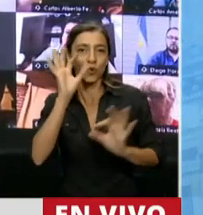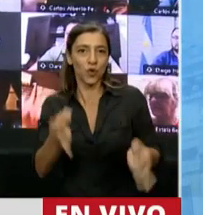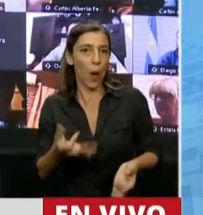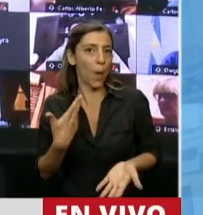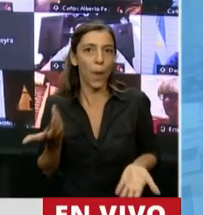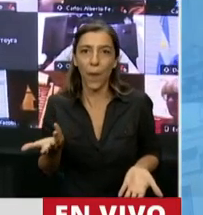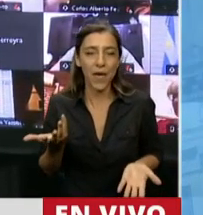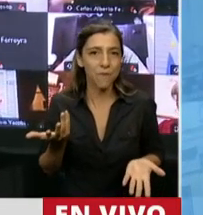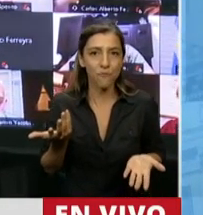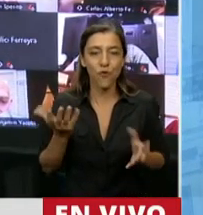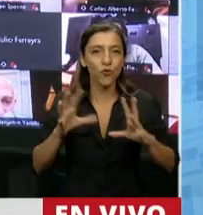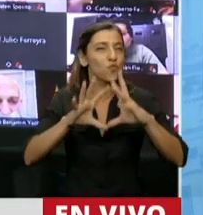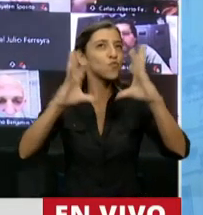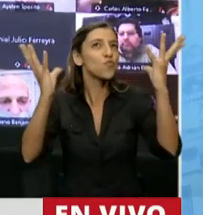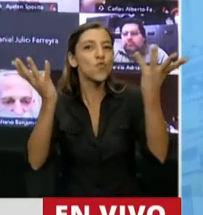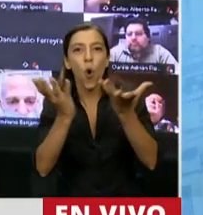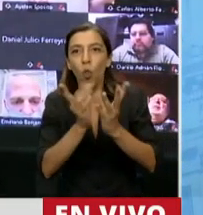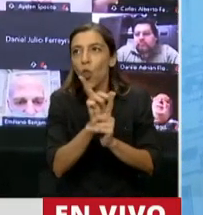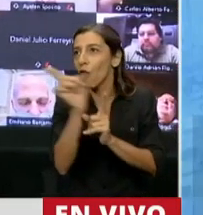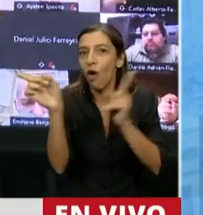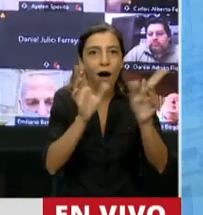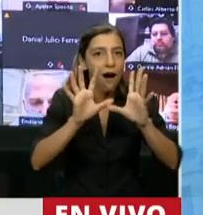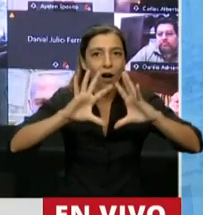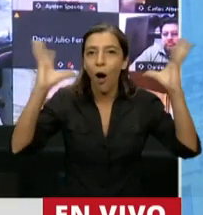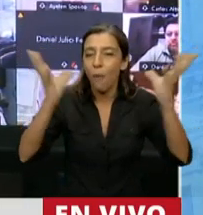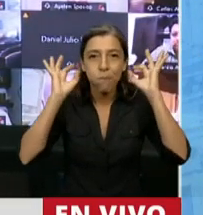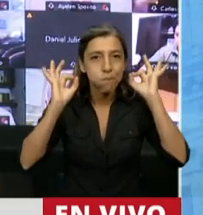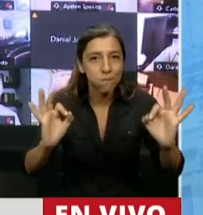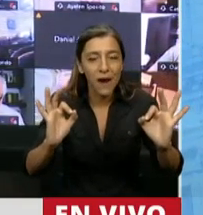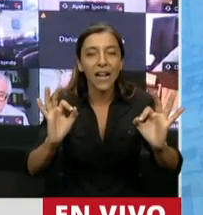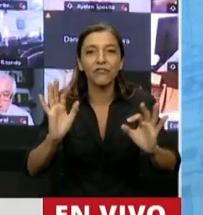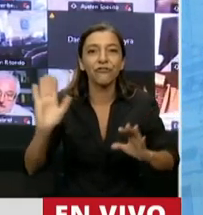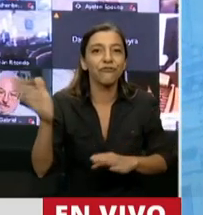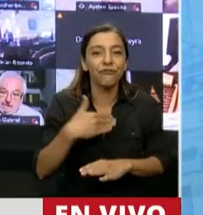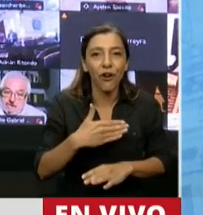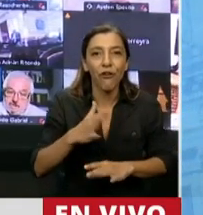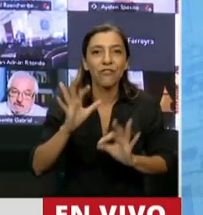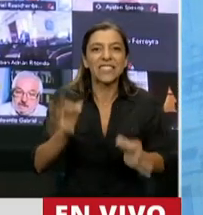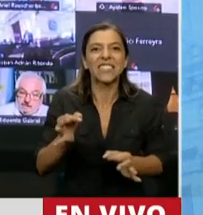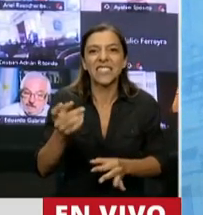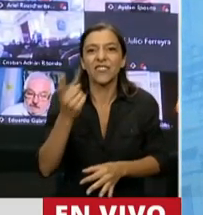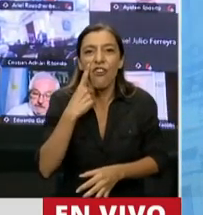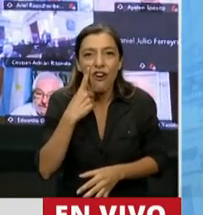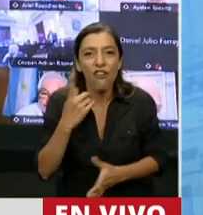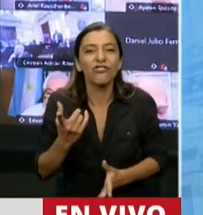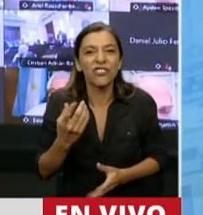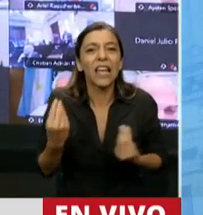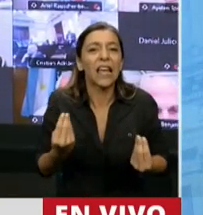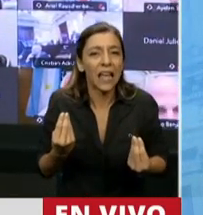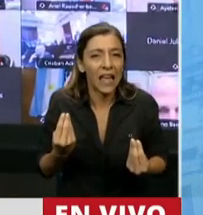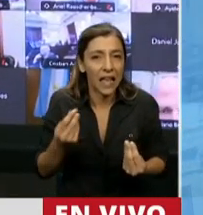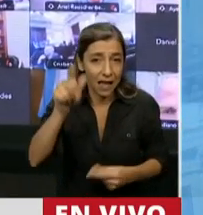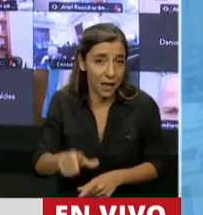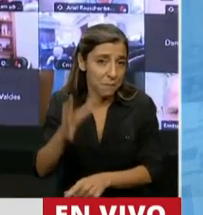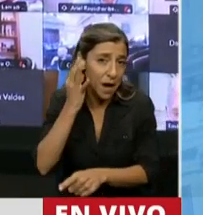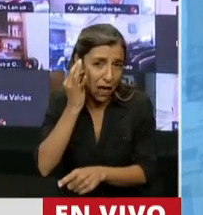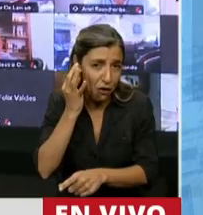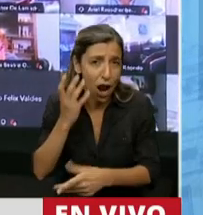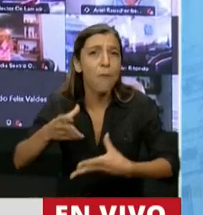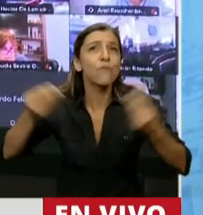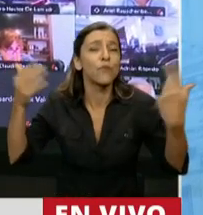oriente, occidente, hasta el más recóndito, hasta el que no hable el idioma nuestro, hasta que no entiende, ni siquiera sabe dónde queda la Argentina,